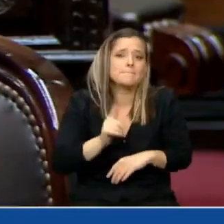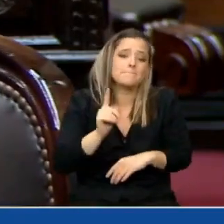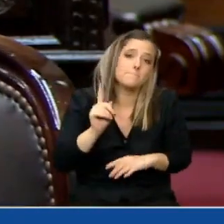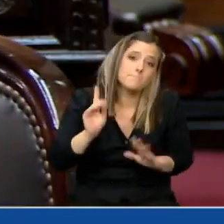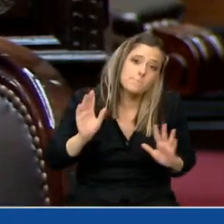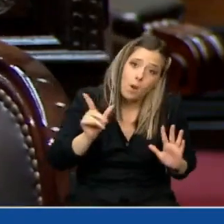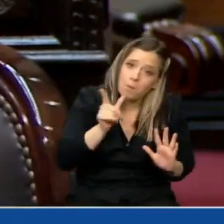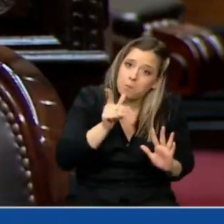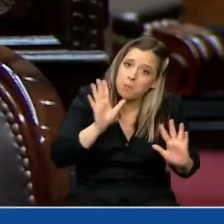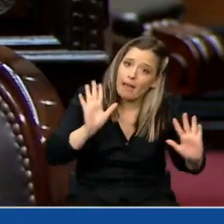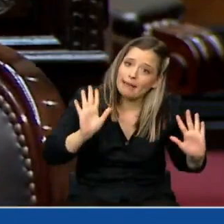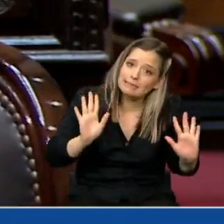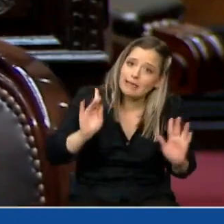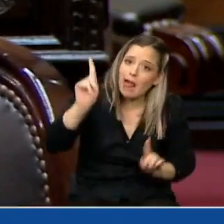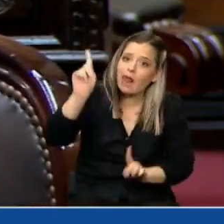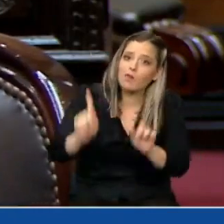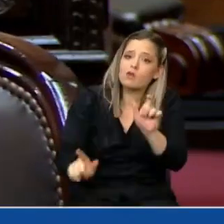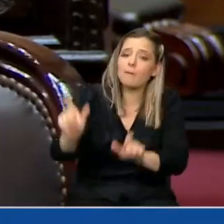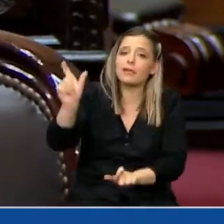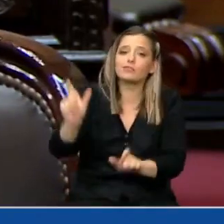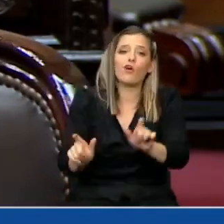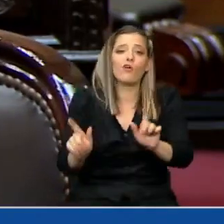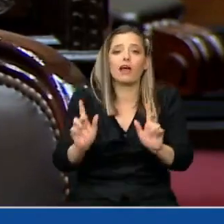que hay algunos que están negando,